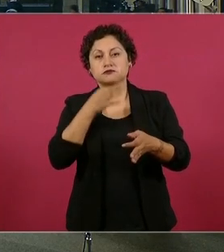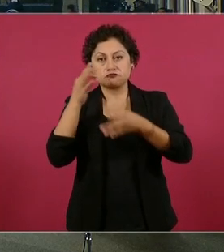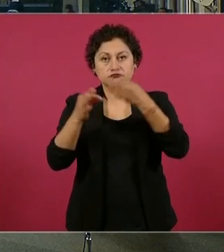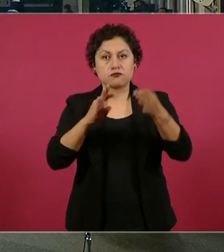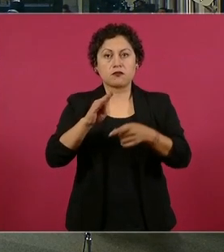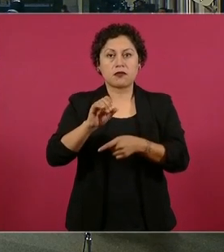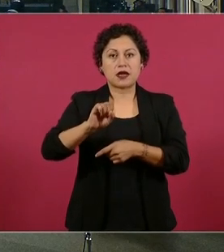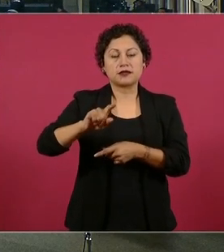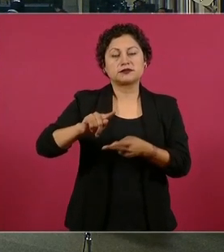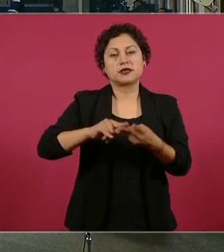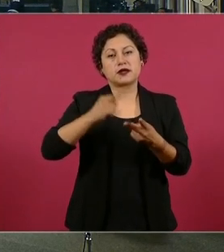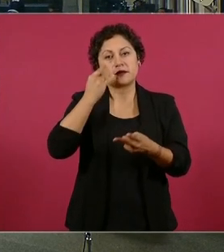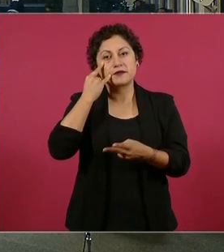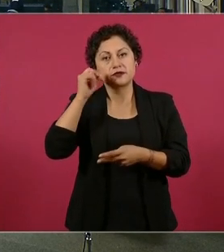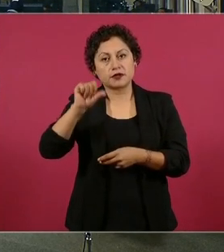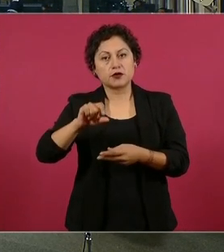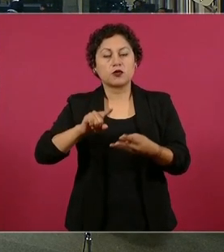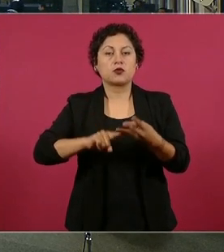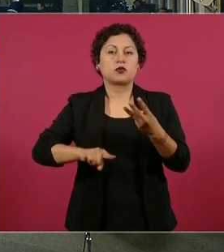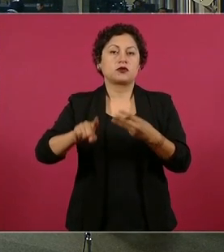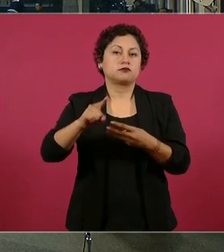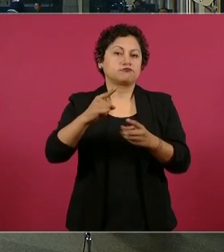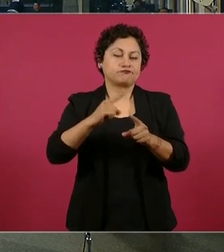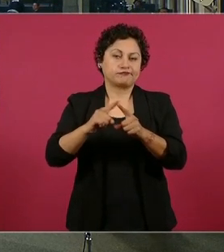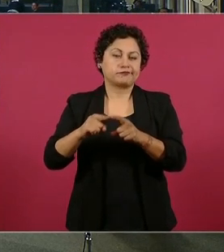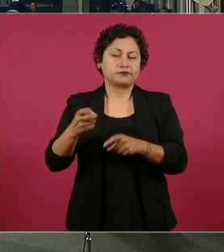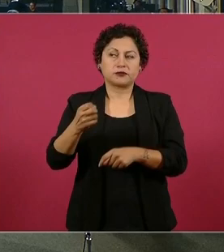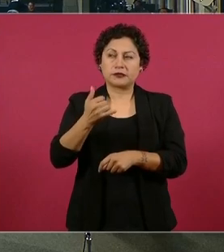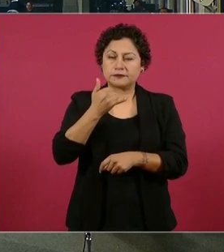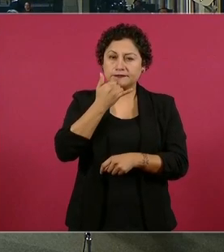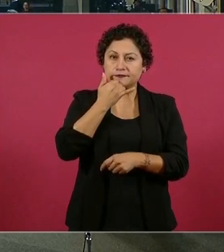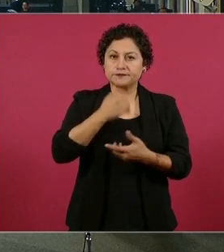Campeche Hoy y Quintana Roo Hoy. Perdón.